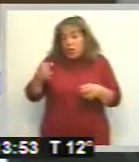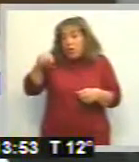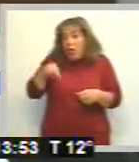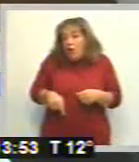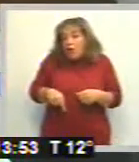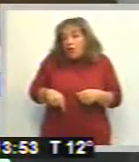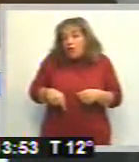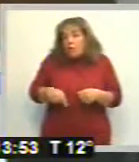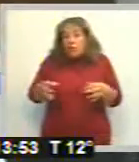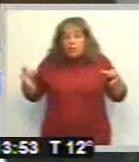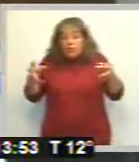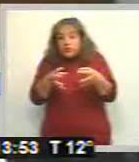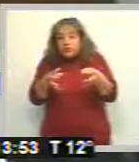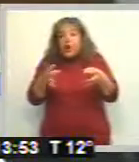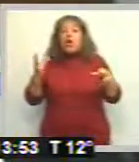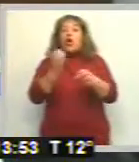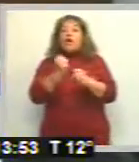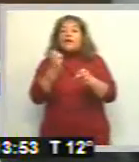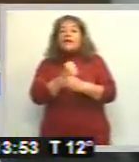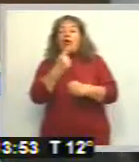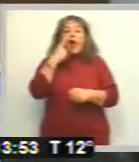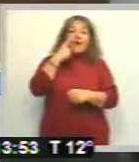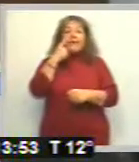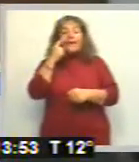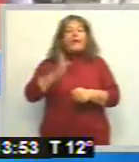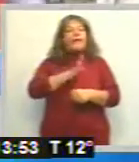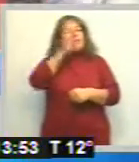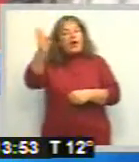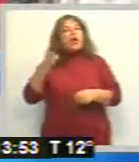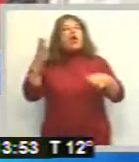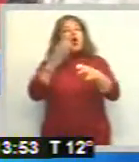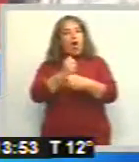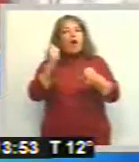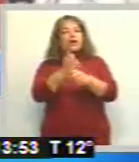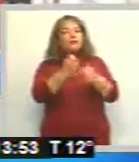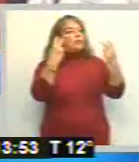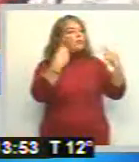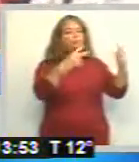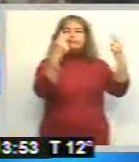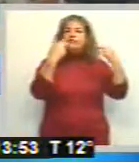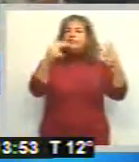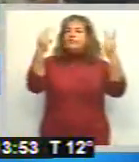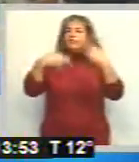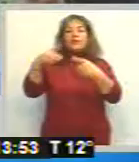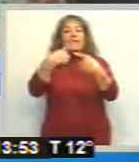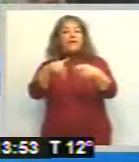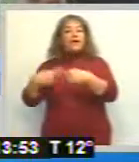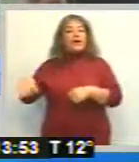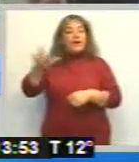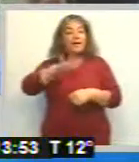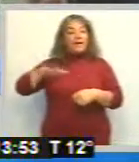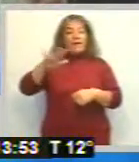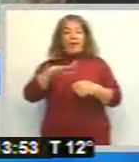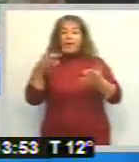a ser un gabinete móvil, es decir, el intendente con todos sus funcionarios van a recorrer distintos sectores de la ciudad,